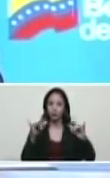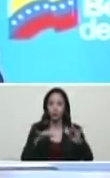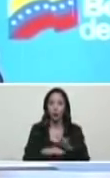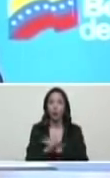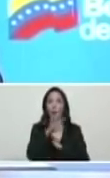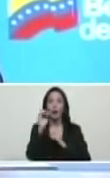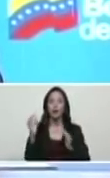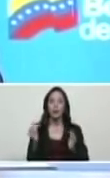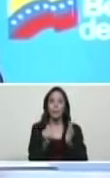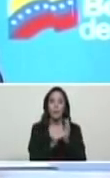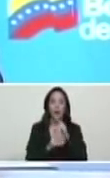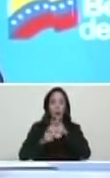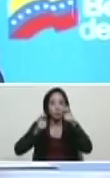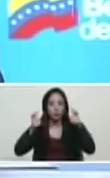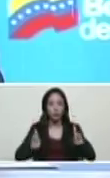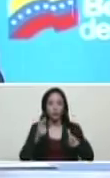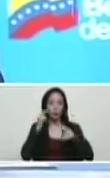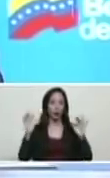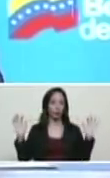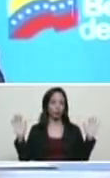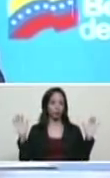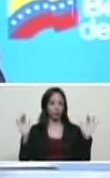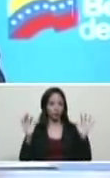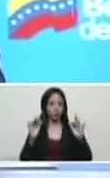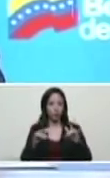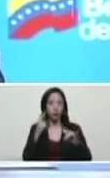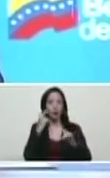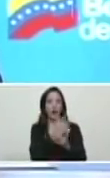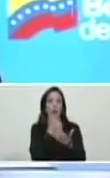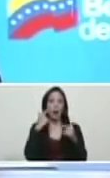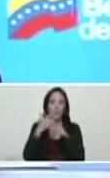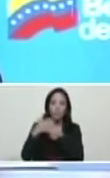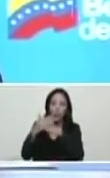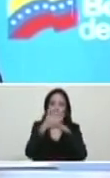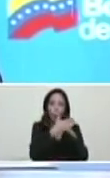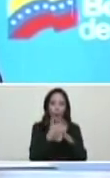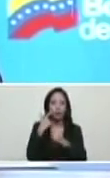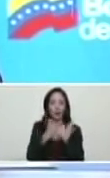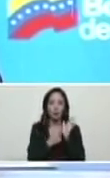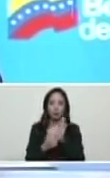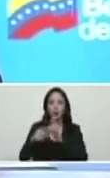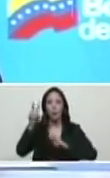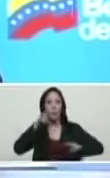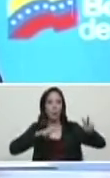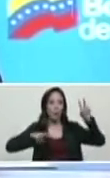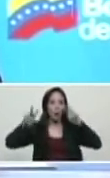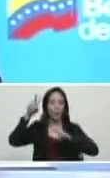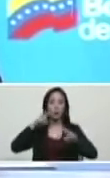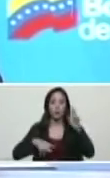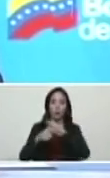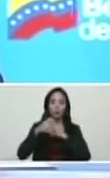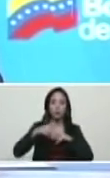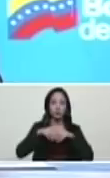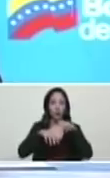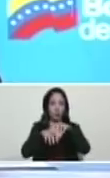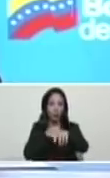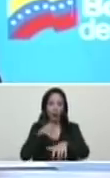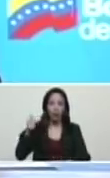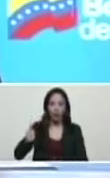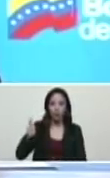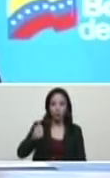participar en las exposiciones, los stands de cada uno de los países